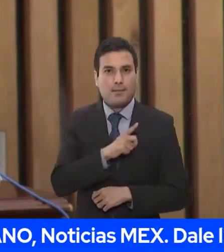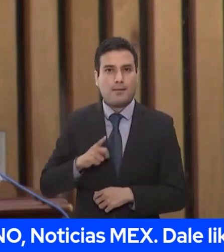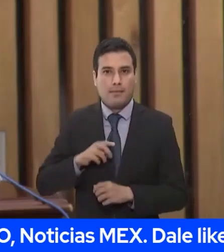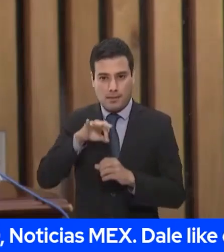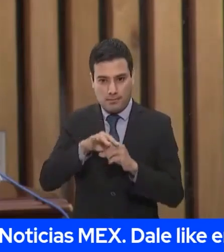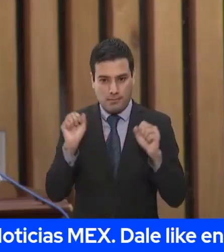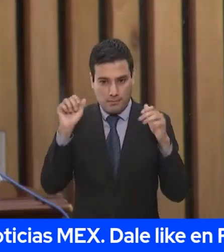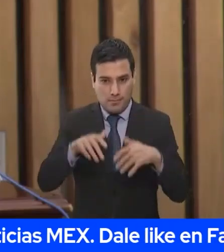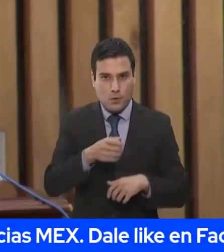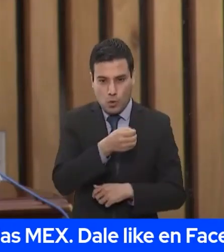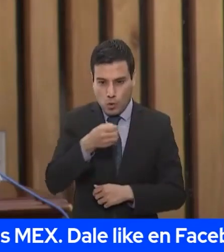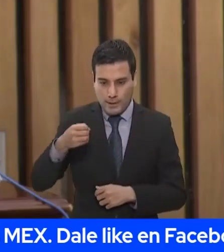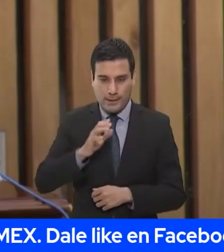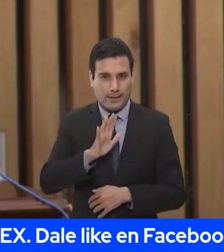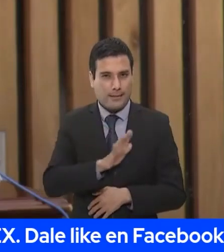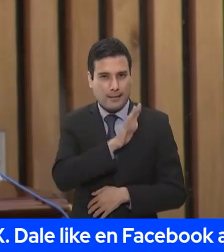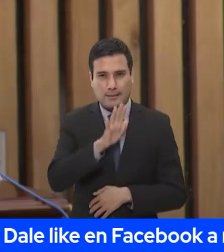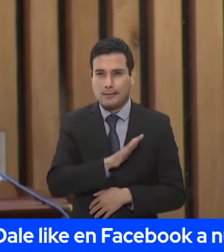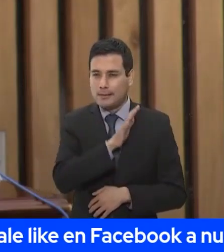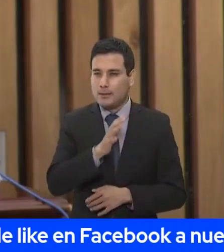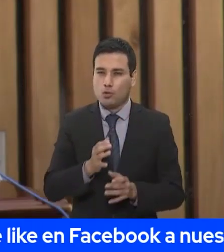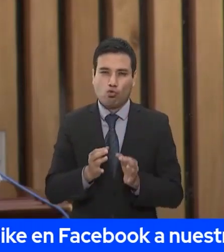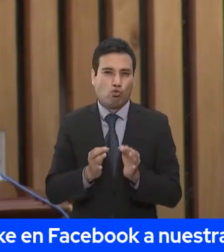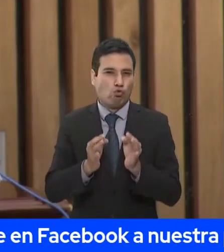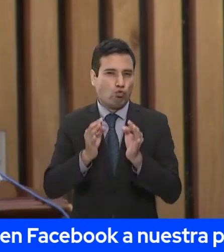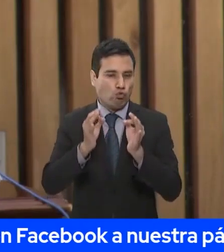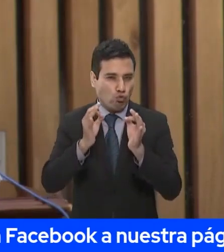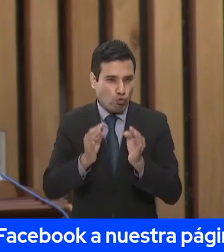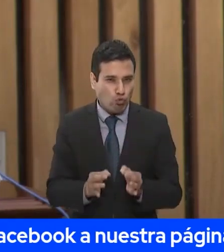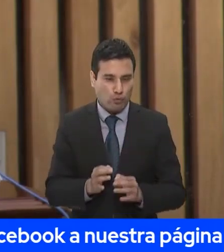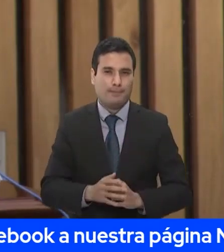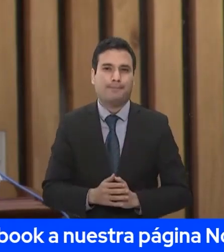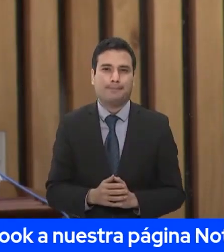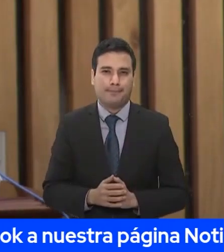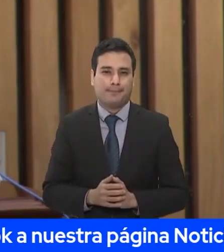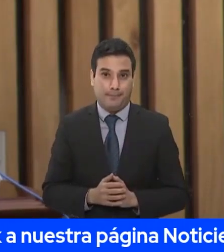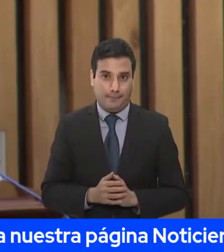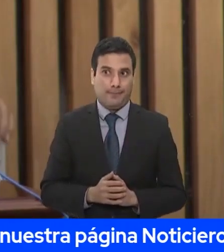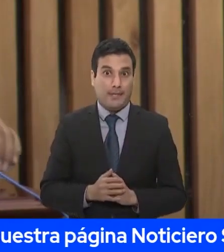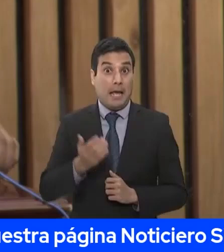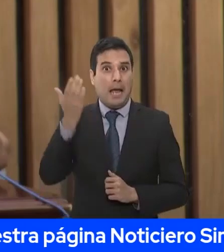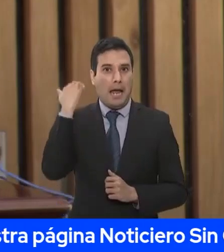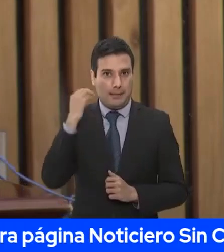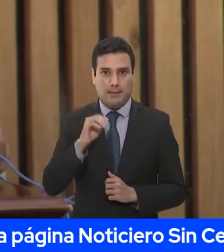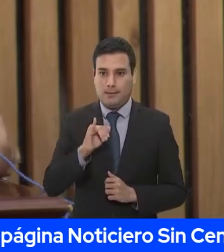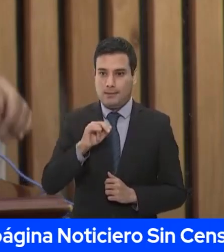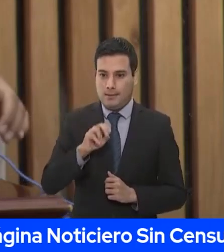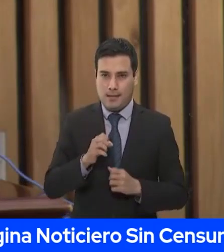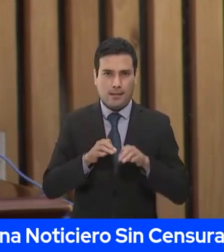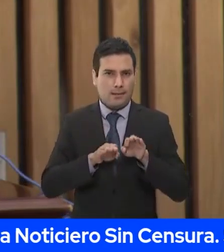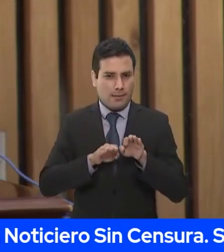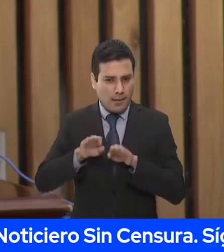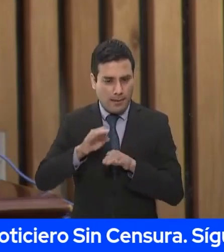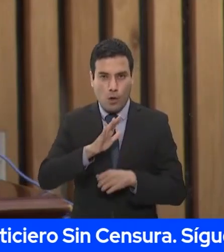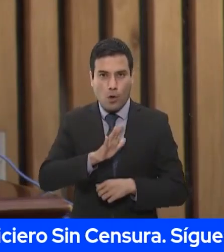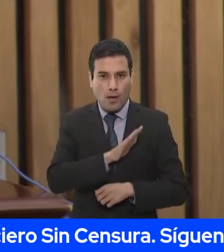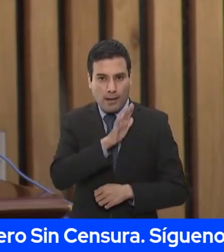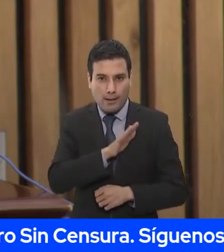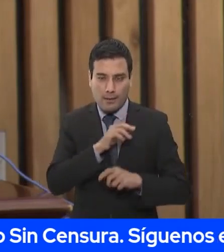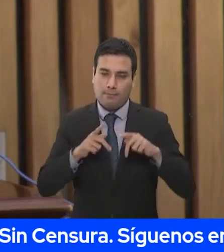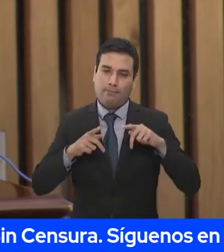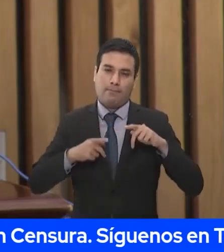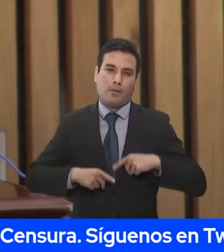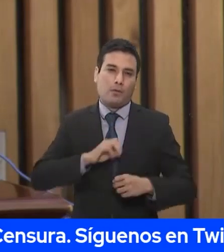hasta ahora el baluarte en el que descansa la credibilidad del instituto y, por supuesto, de los